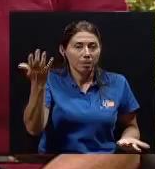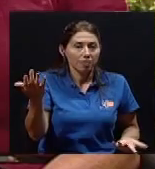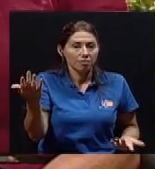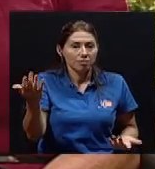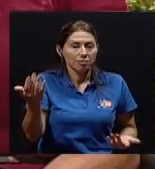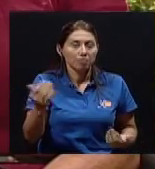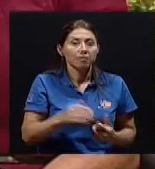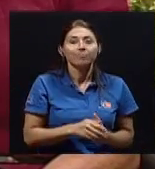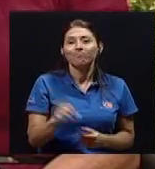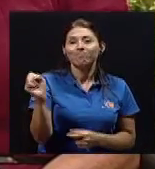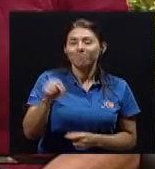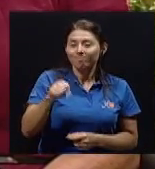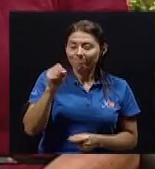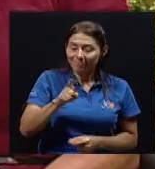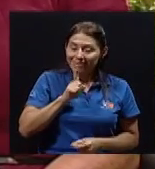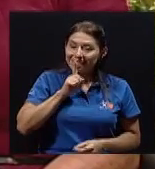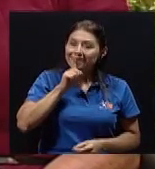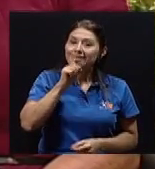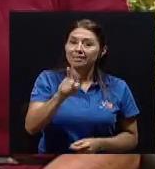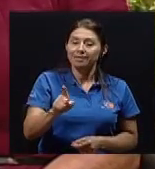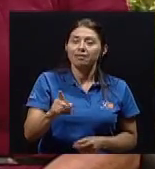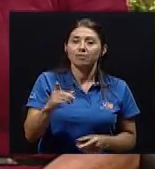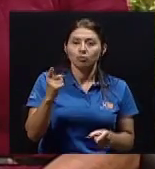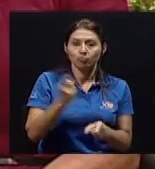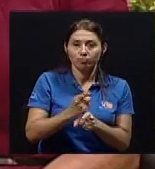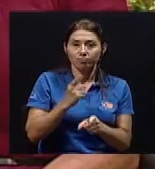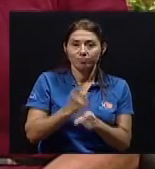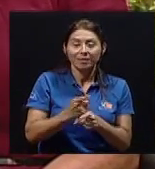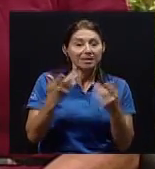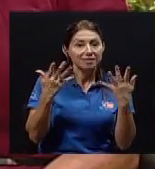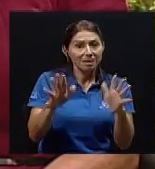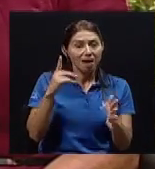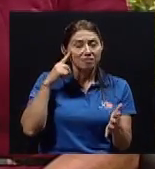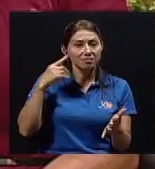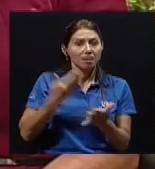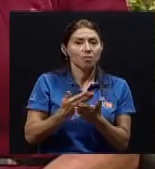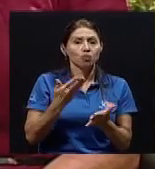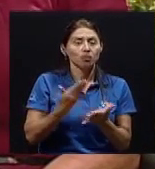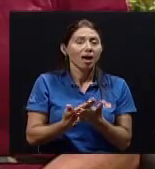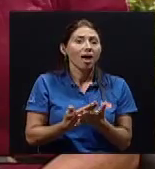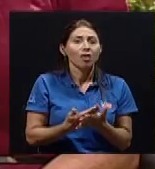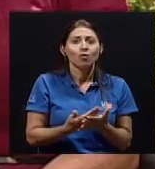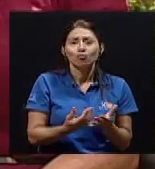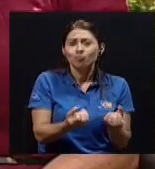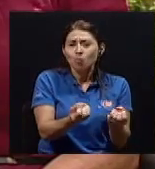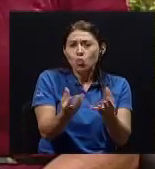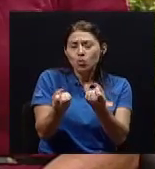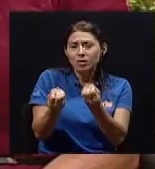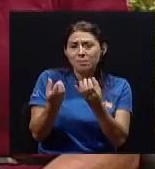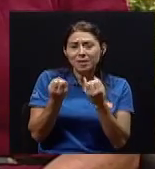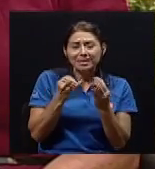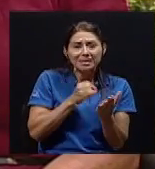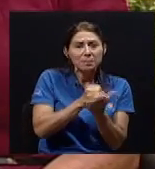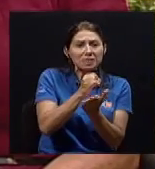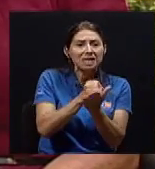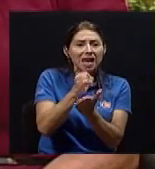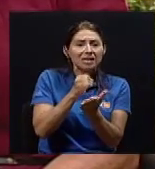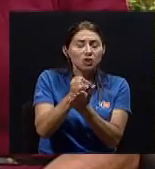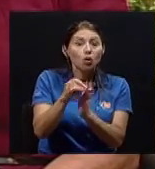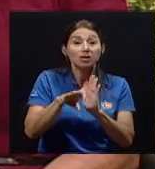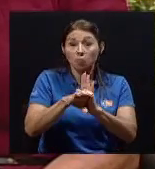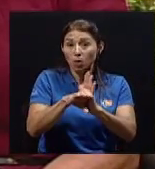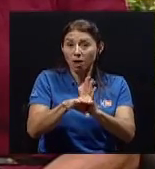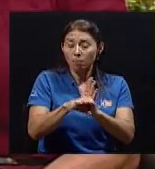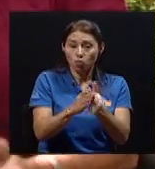Sí, esto es también absolutamente cierto, ¿verdad? Está demostrado a través de en múltiples investigaciones cómo con